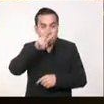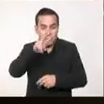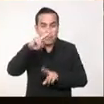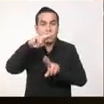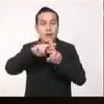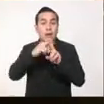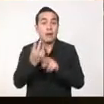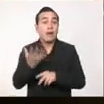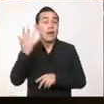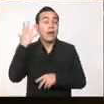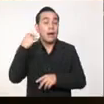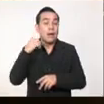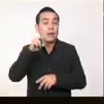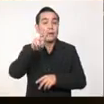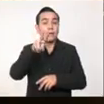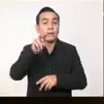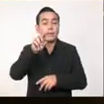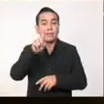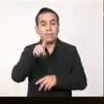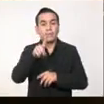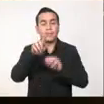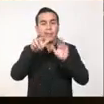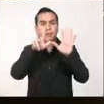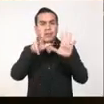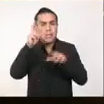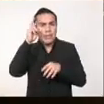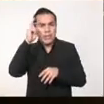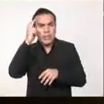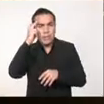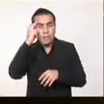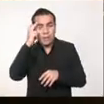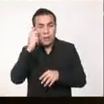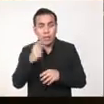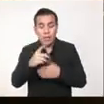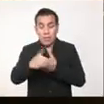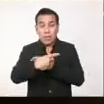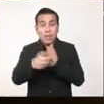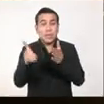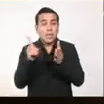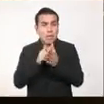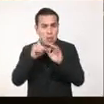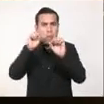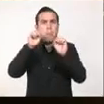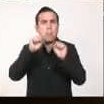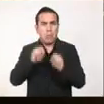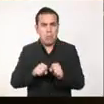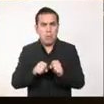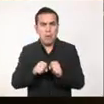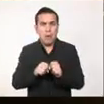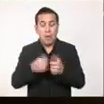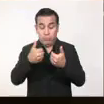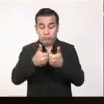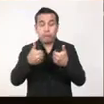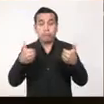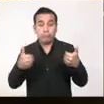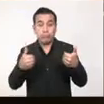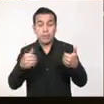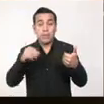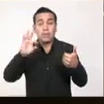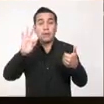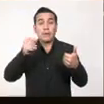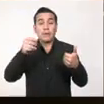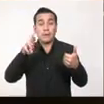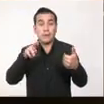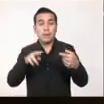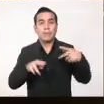FMLN en el 2018, y pues ellos tenían una cantidad de curules en la asamblea con los cuales se repartieron el procurador y el fiscal. ¿Por